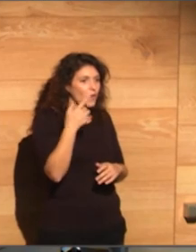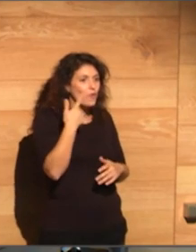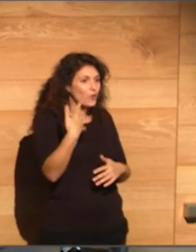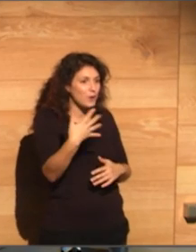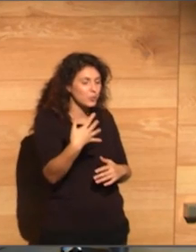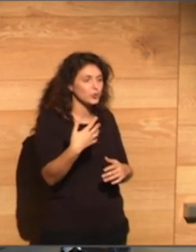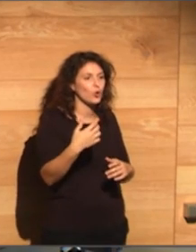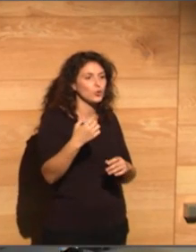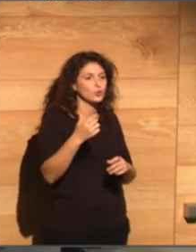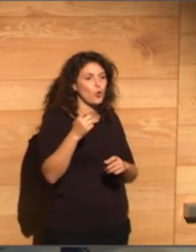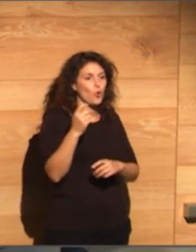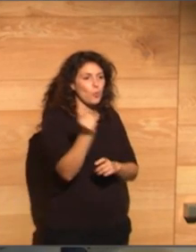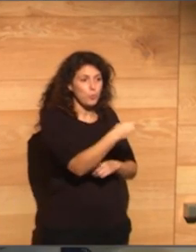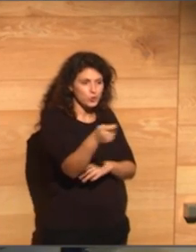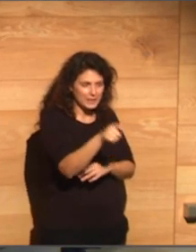¿Qué es un astracán?